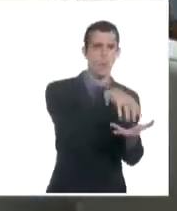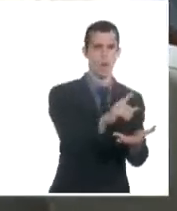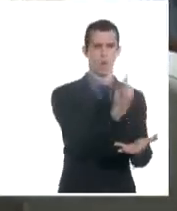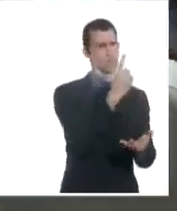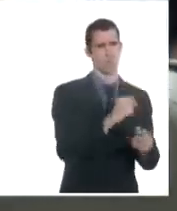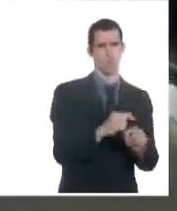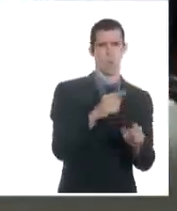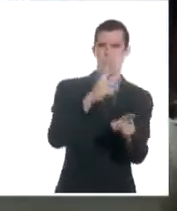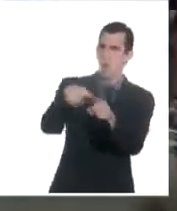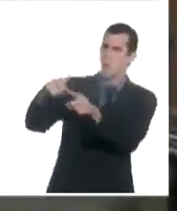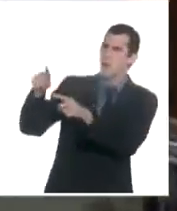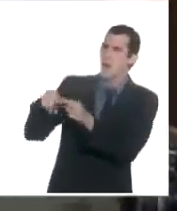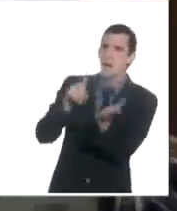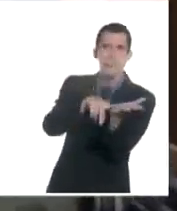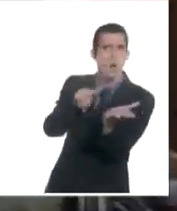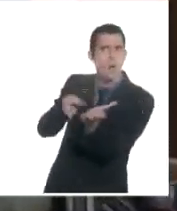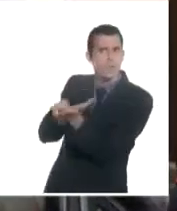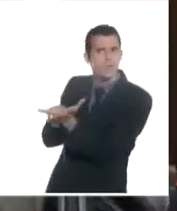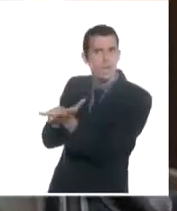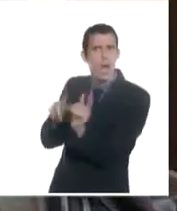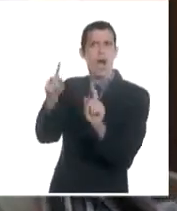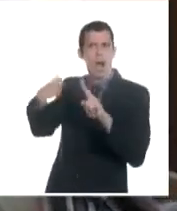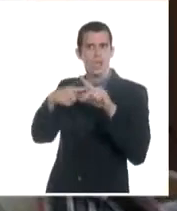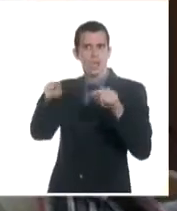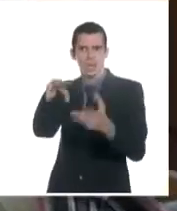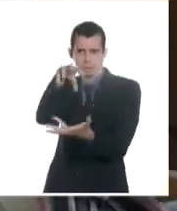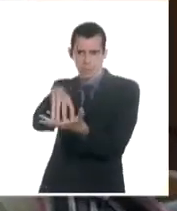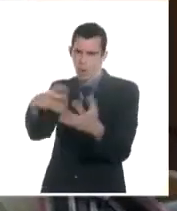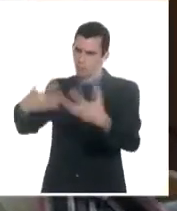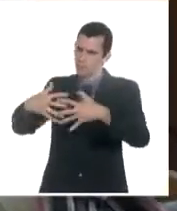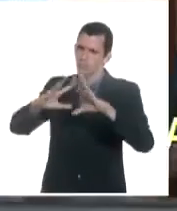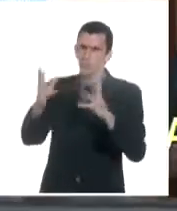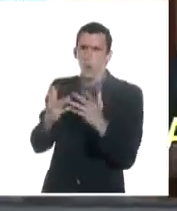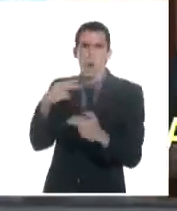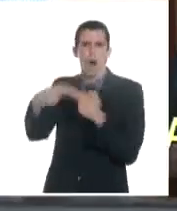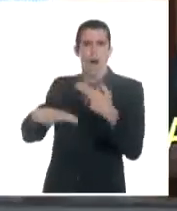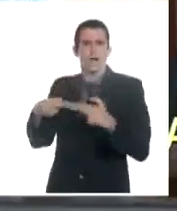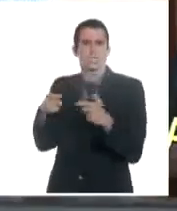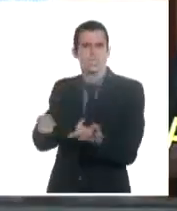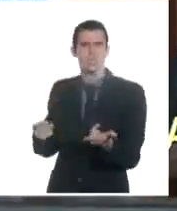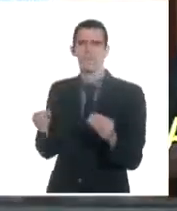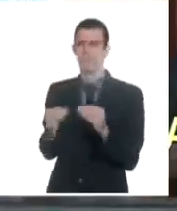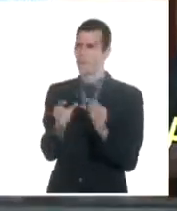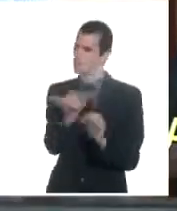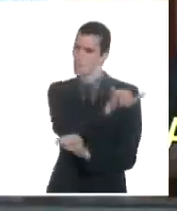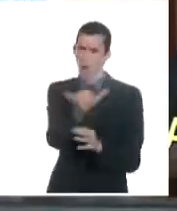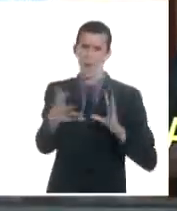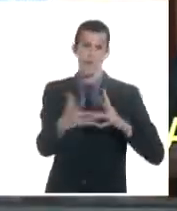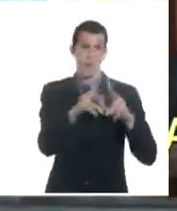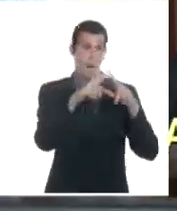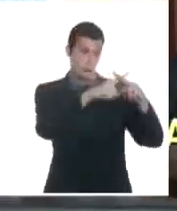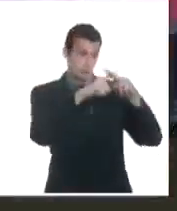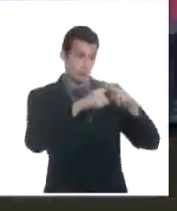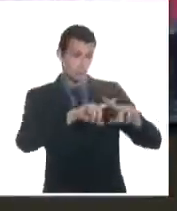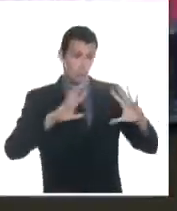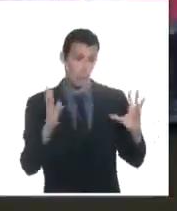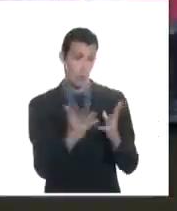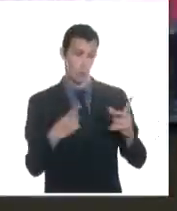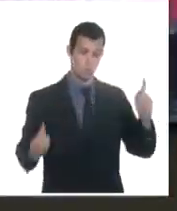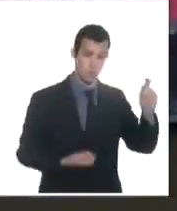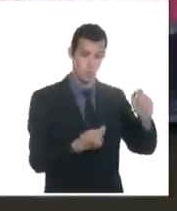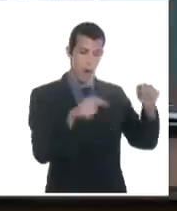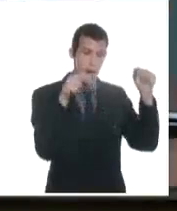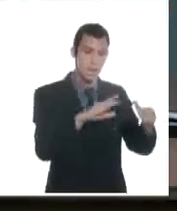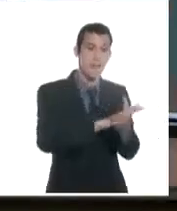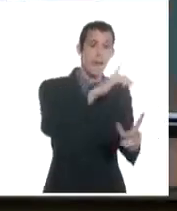la República chequeó también las labores de recuperación de las afectaciones provocadas por el huracán Ian, donde las autoridades de Mayabeque,